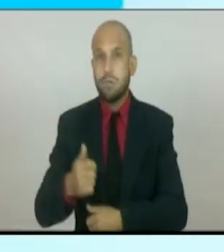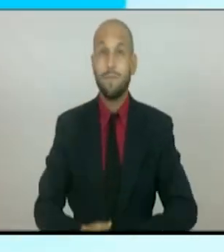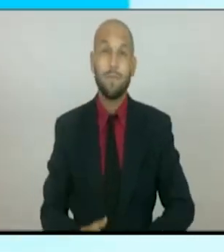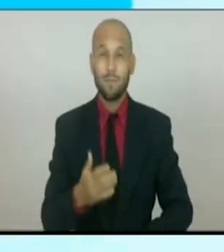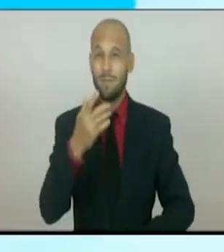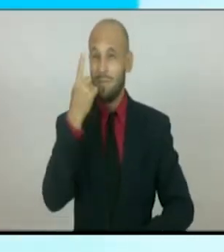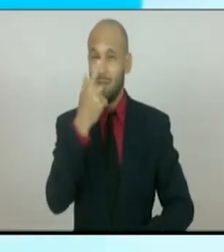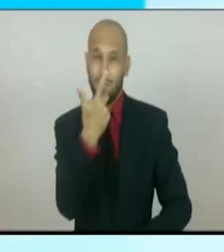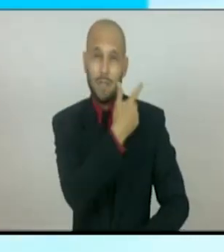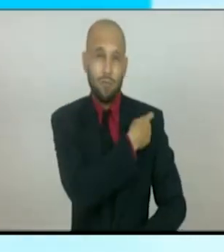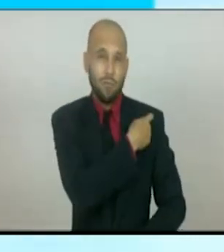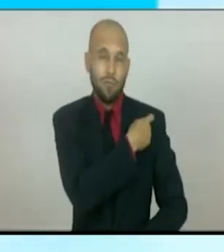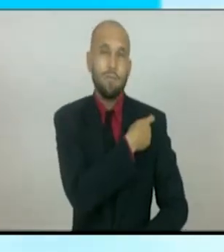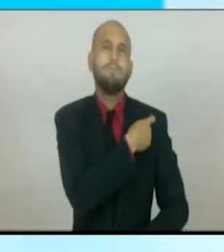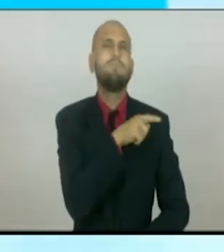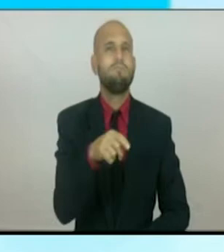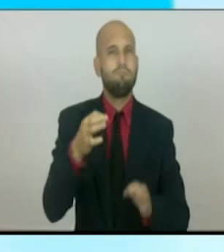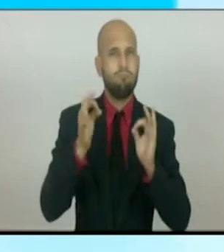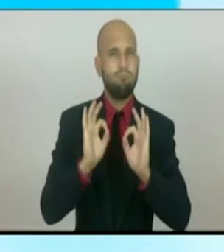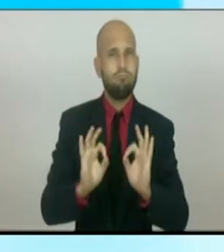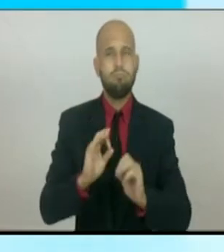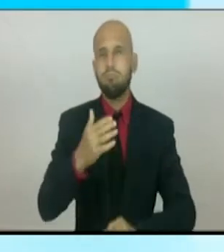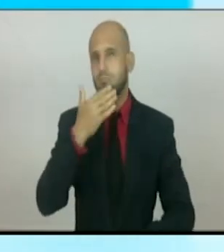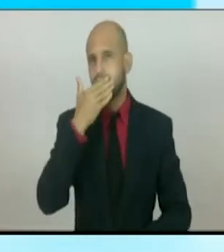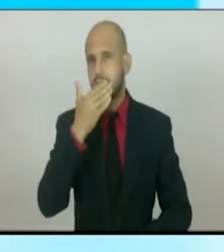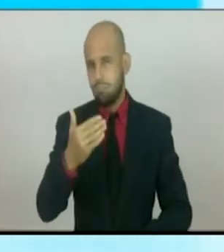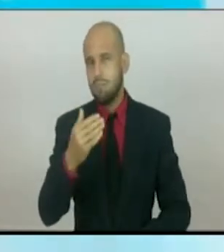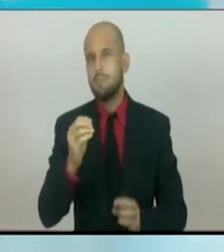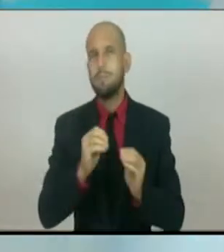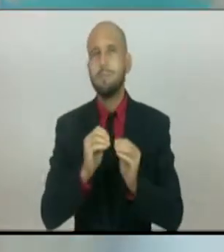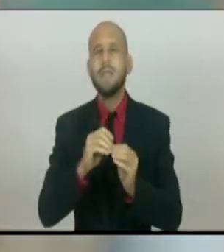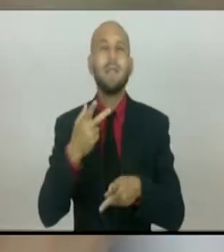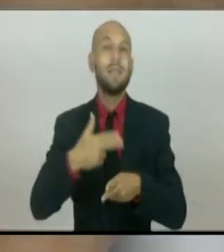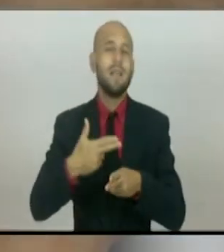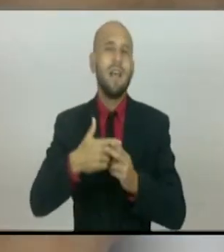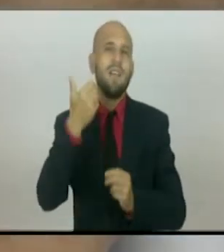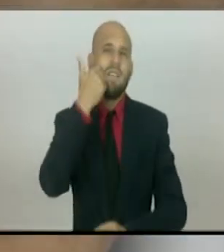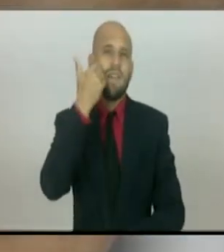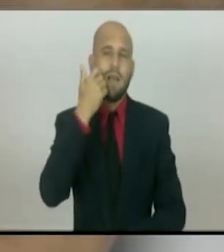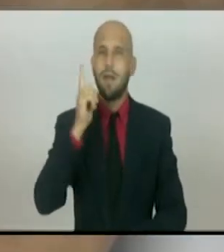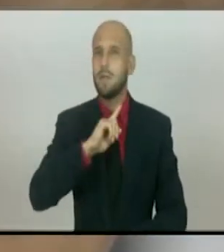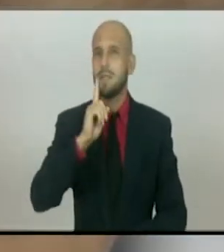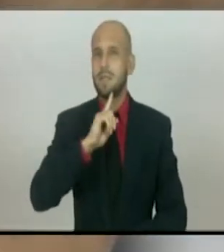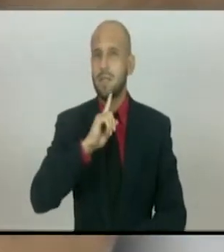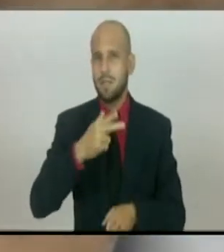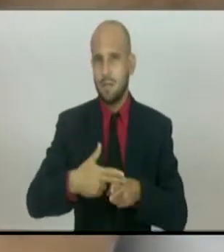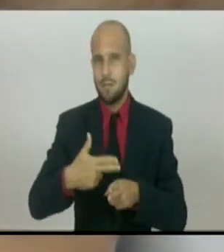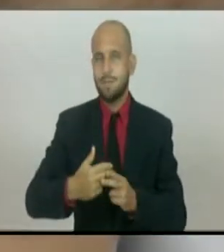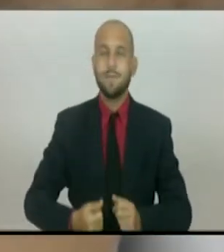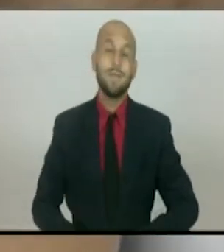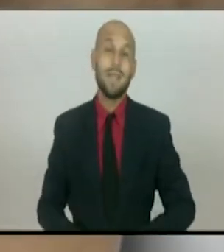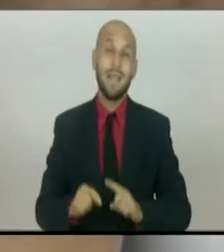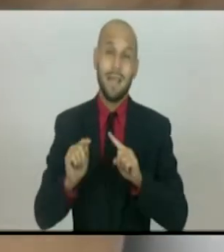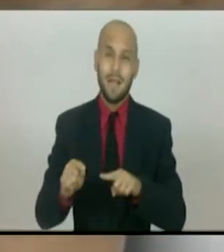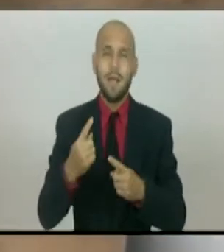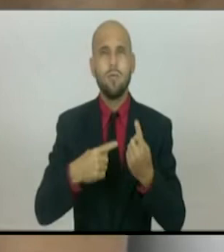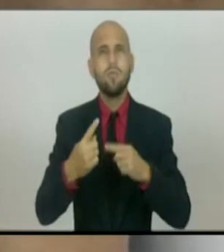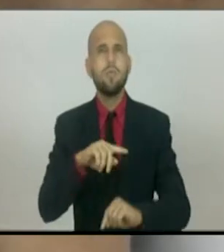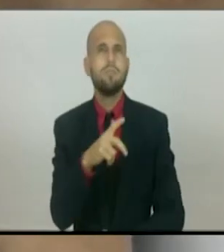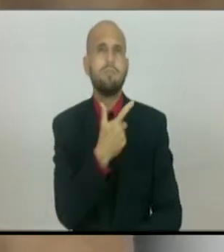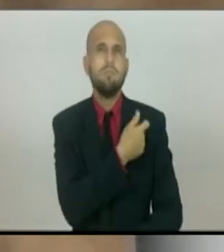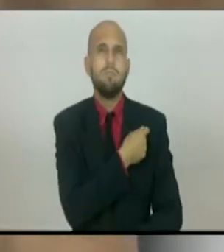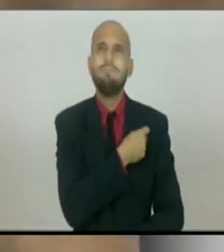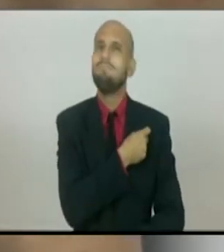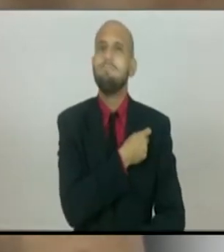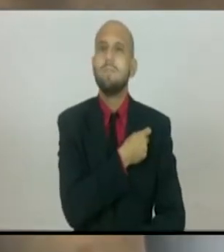la fiebre amarilla es segura y efectiva y se usa ampliamente en Sudamérica y África. Hay vacunas inactivadas para prevenir